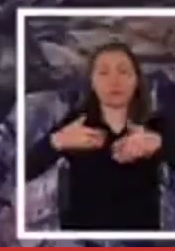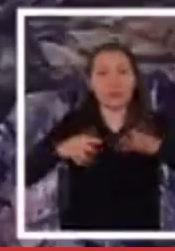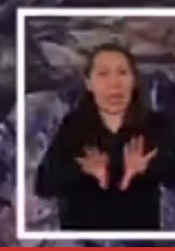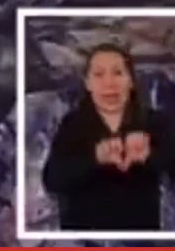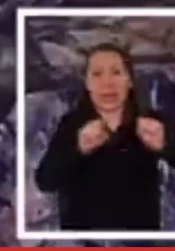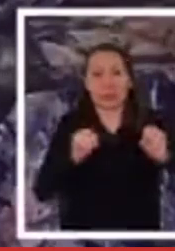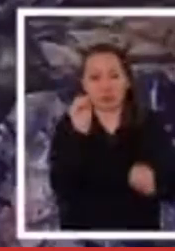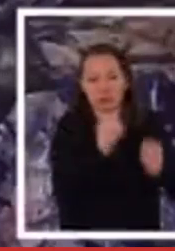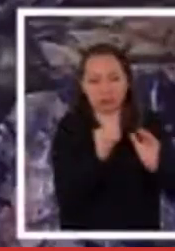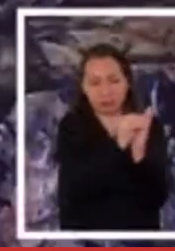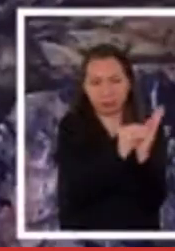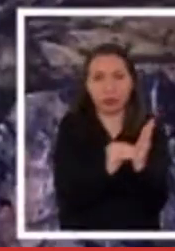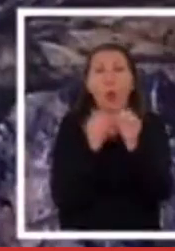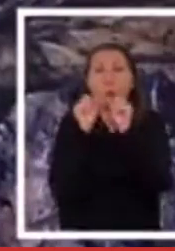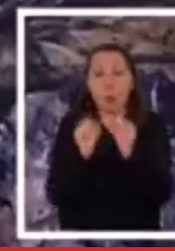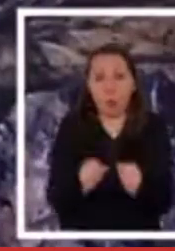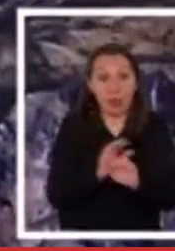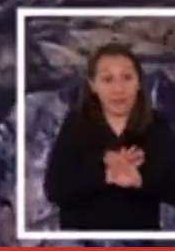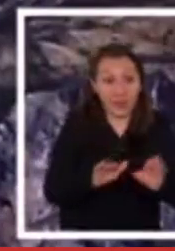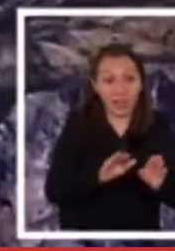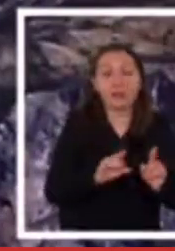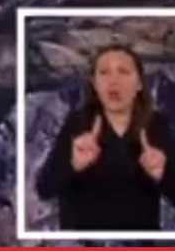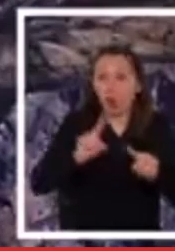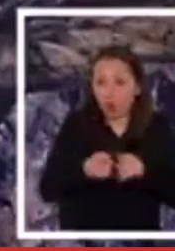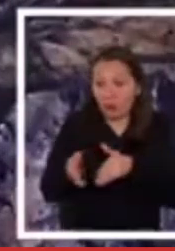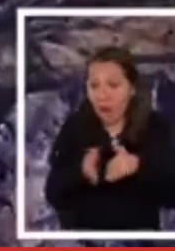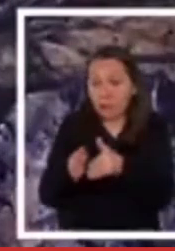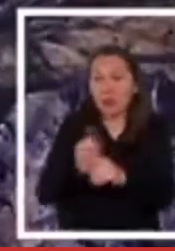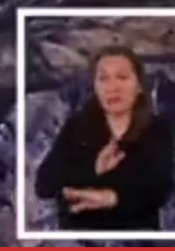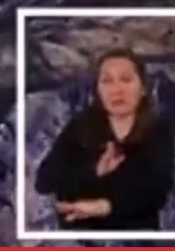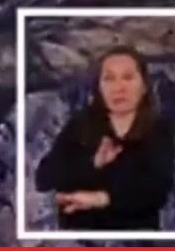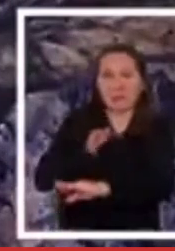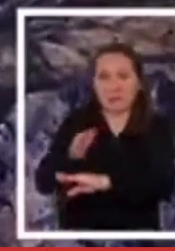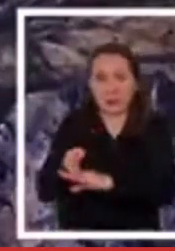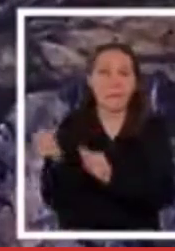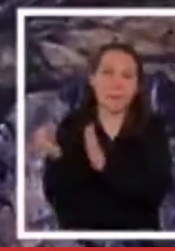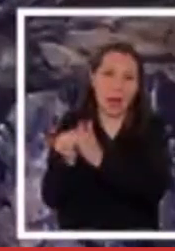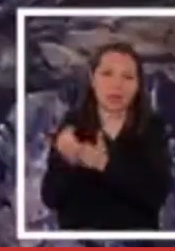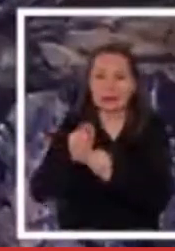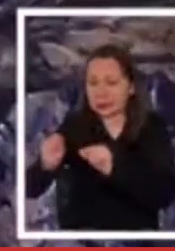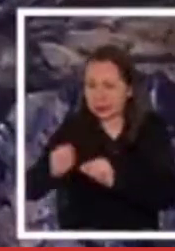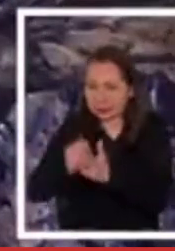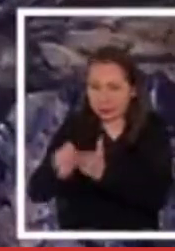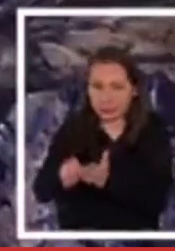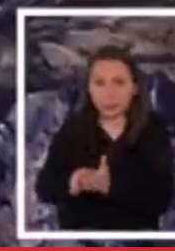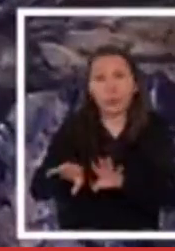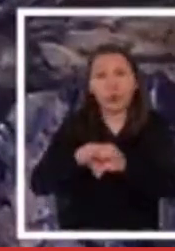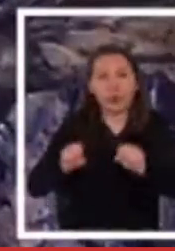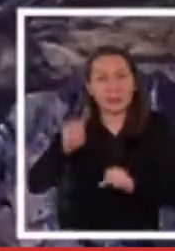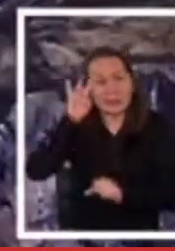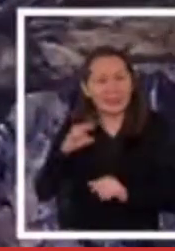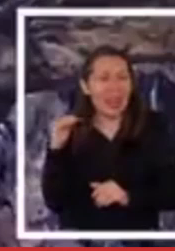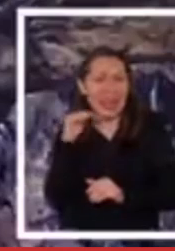cerrando sus procesos y Por tanto se van a poder trasladar Una vez que se retome la conectividad para reforzar ese proceso nuestro compromiso es tomar el